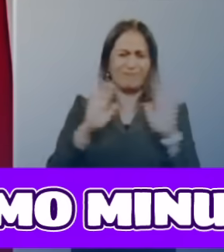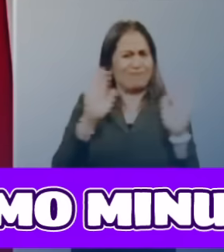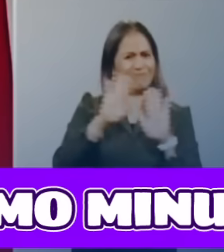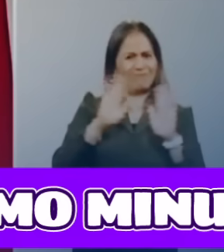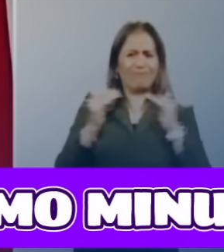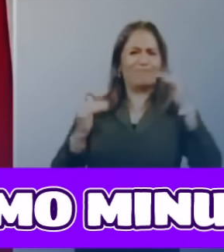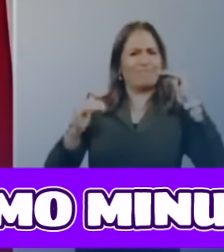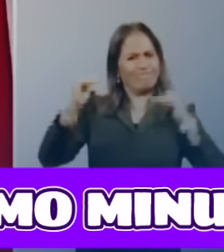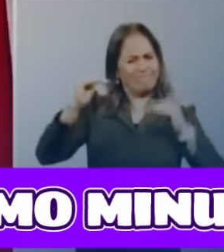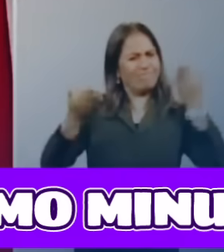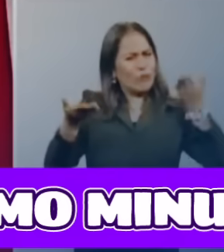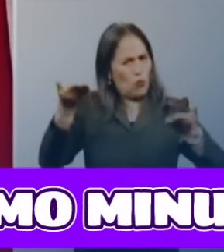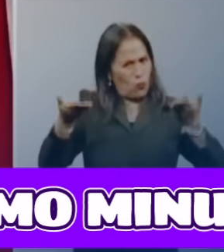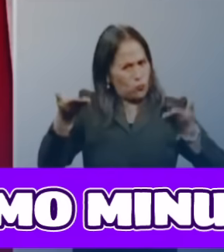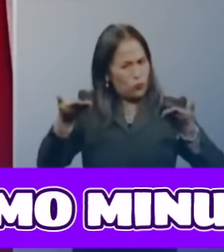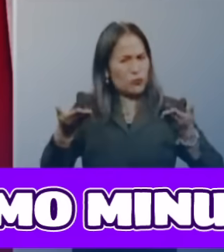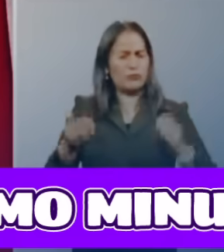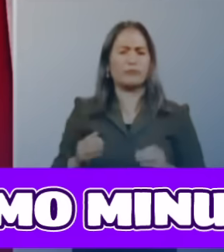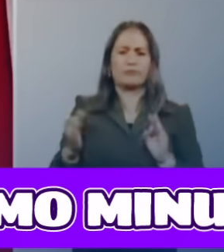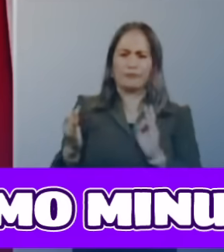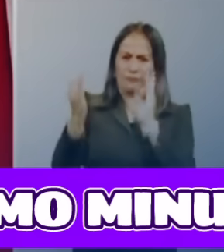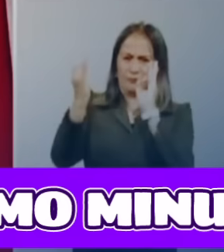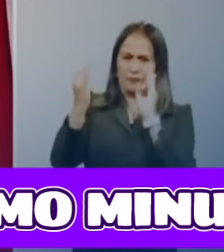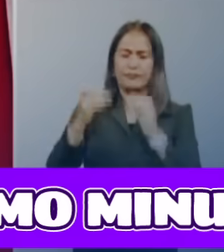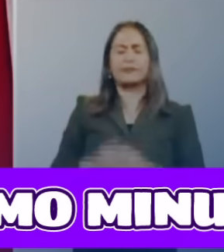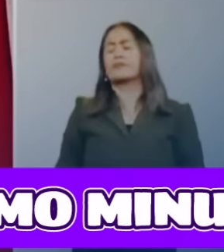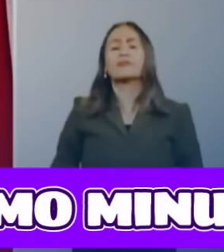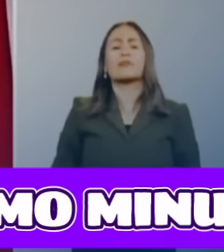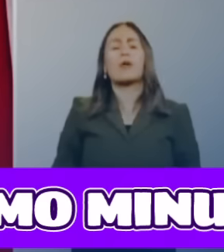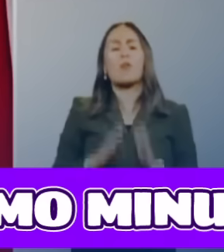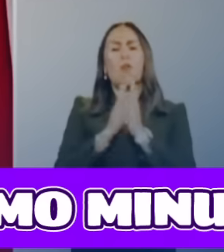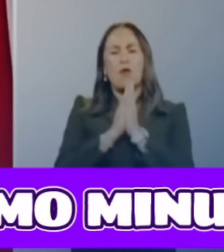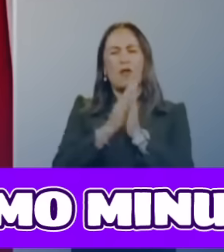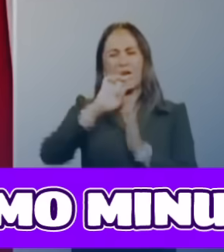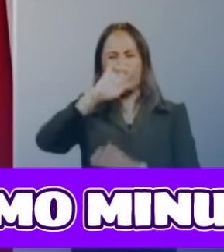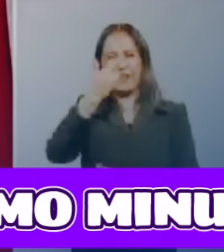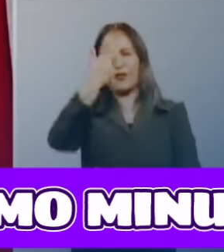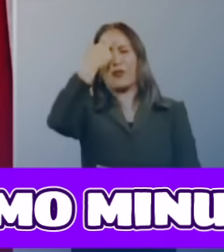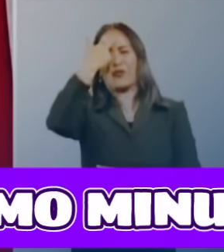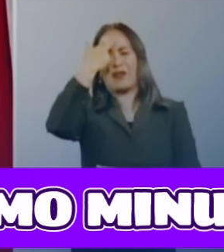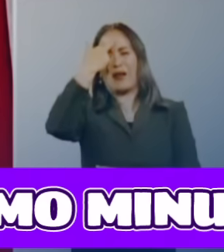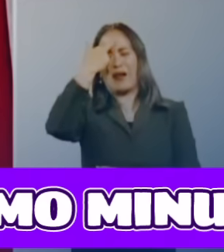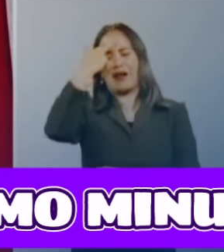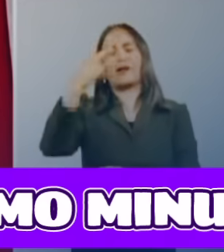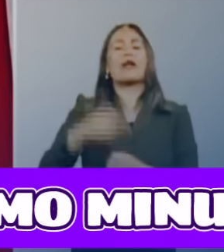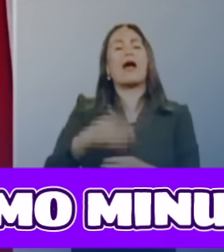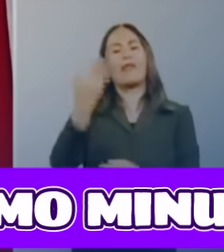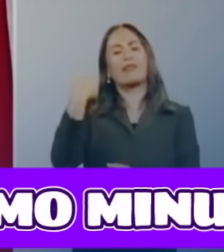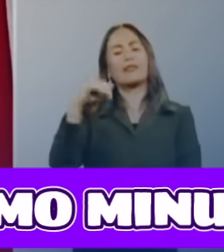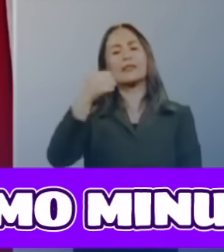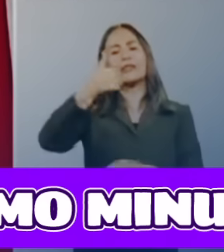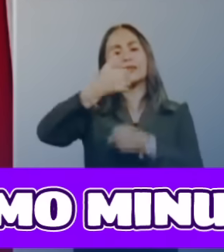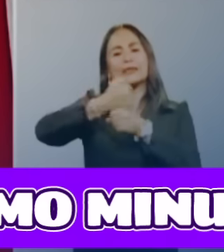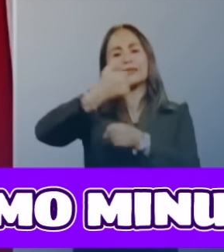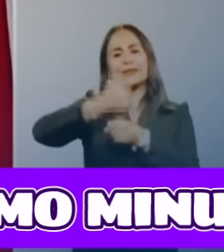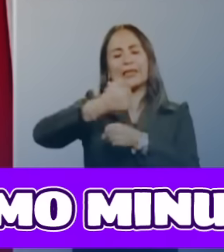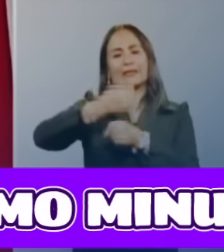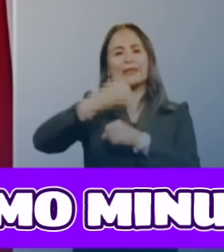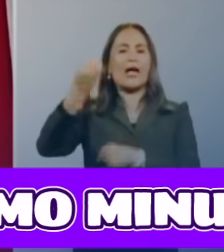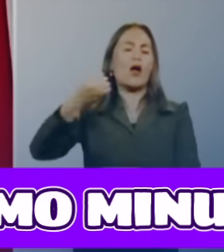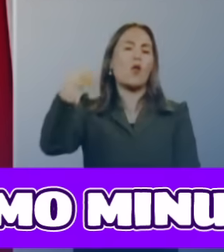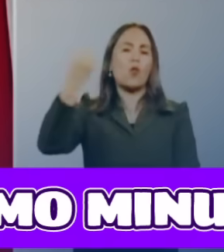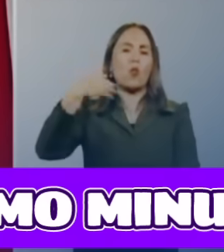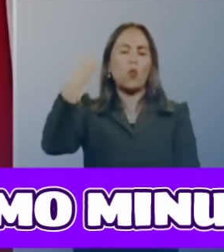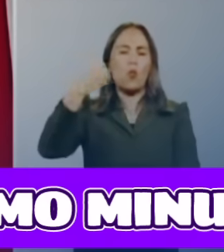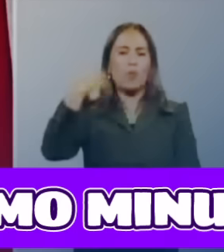respecto, permítanme recordar ante ustedes que durante la sexta edición de la Cumbre